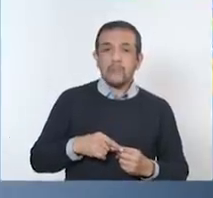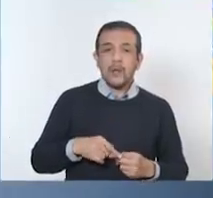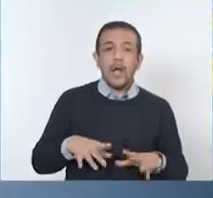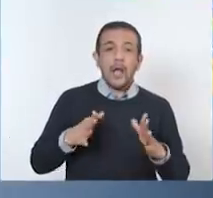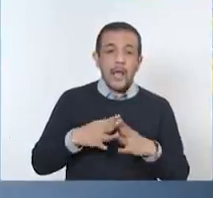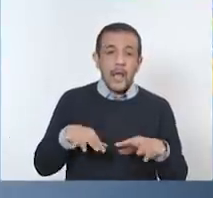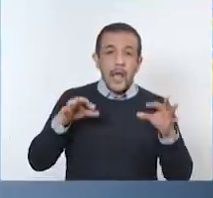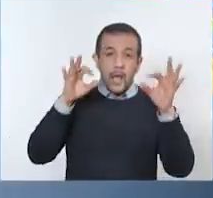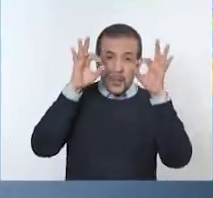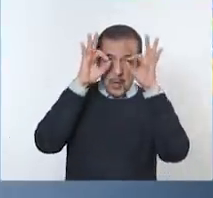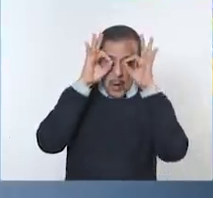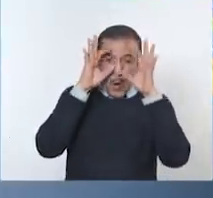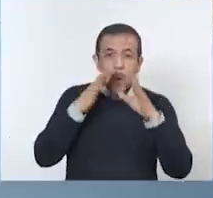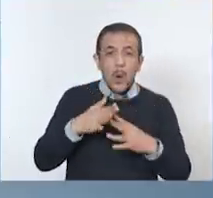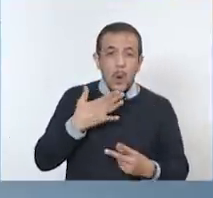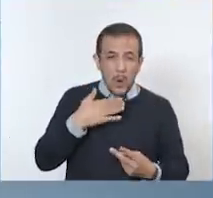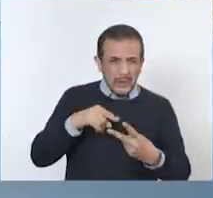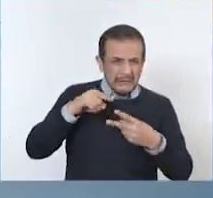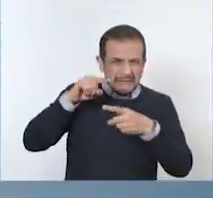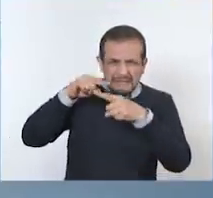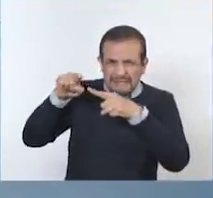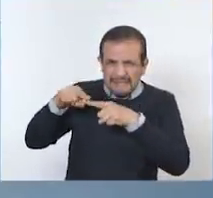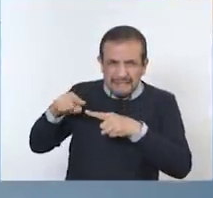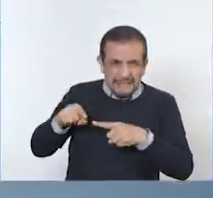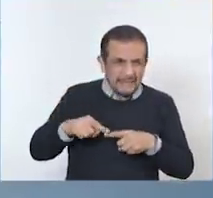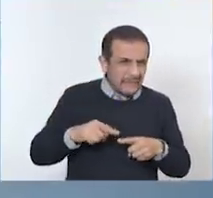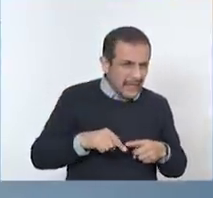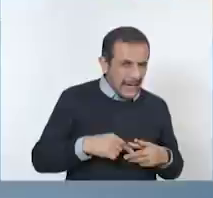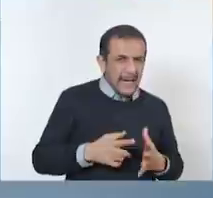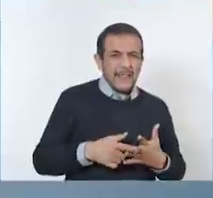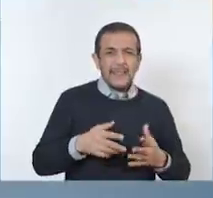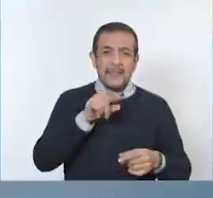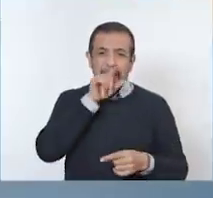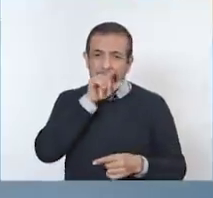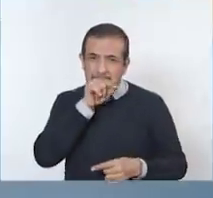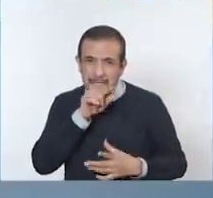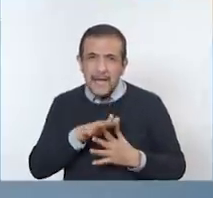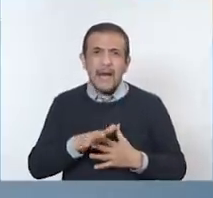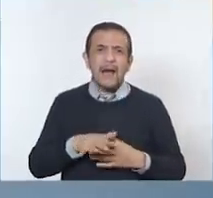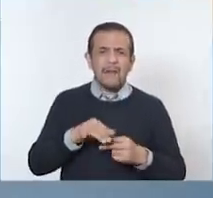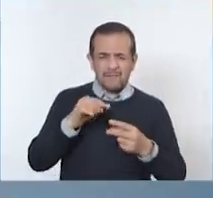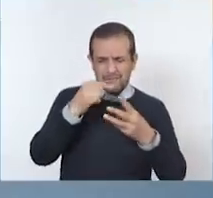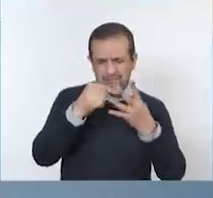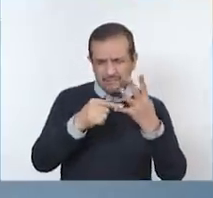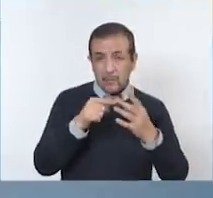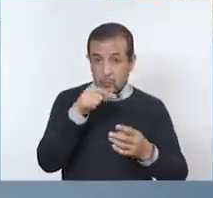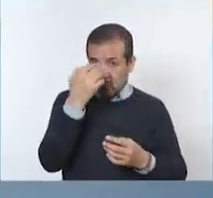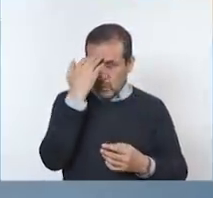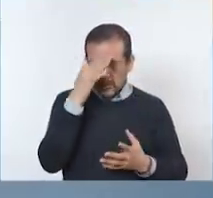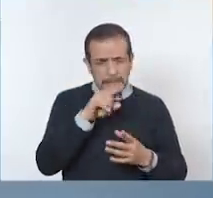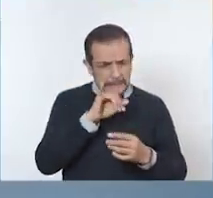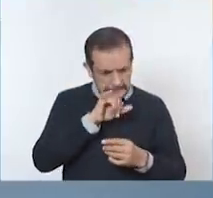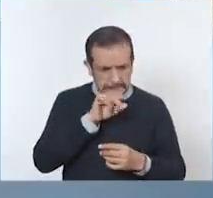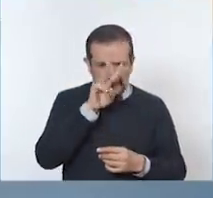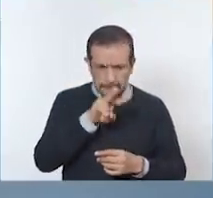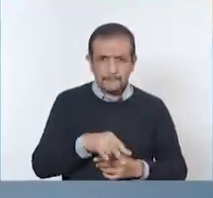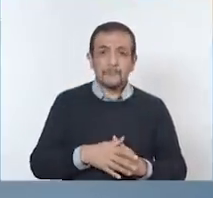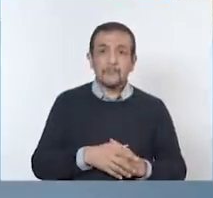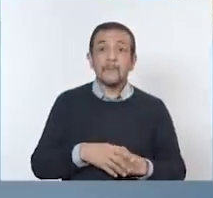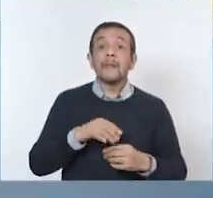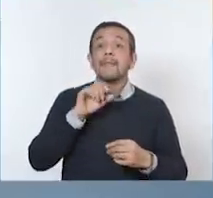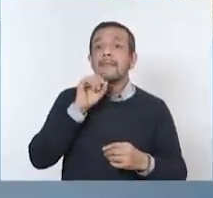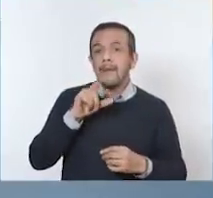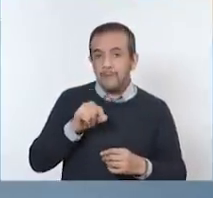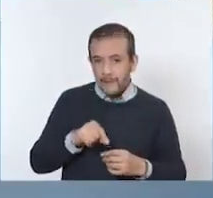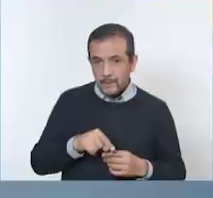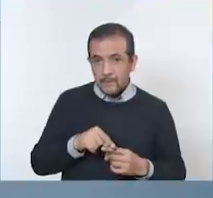el tecolote. Y todas las aves y los pájaros que ustedes conozcan. Sí,